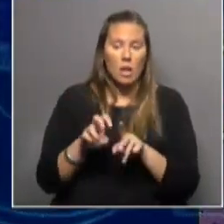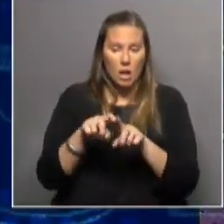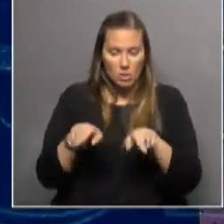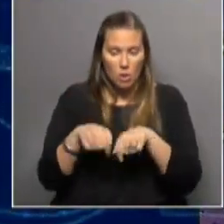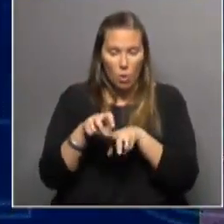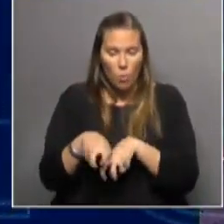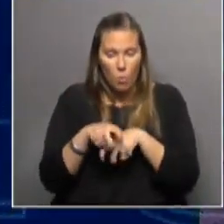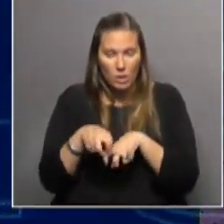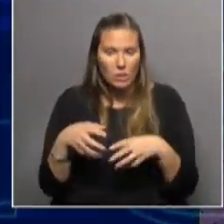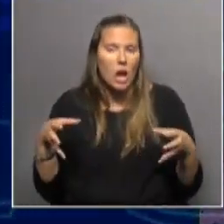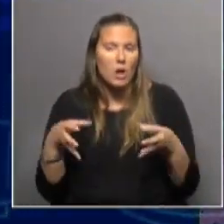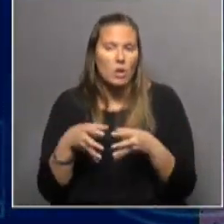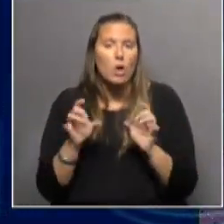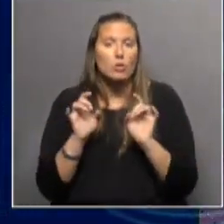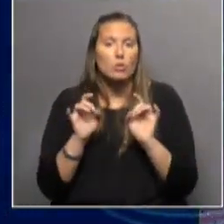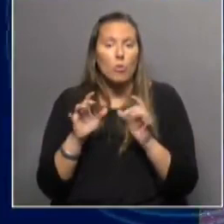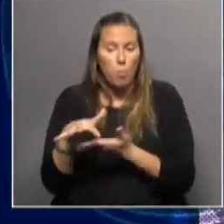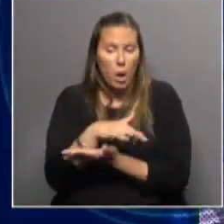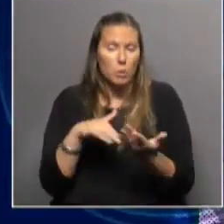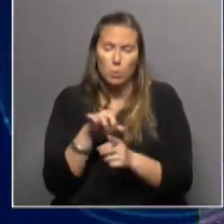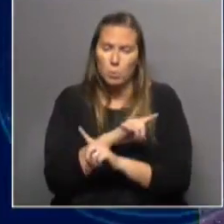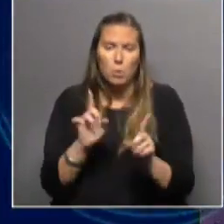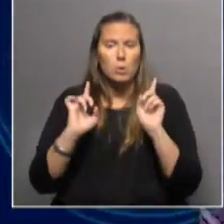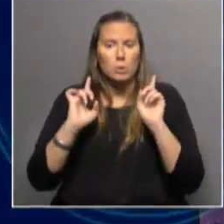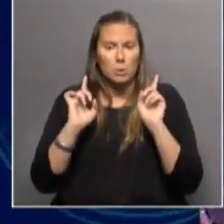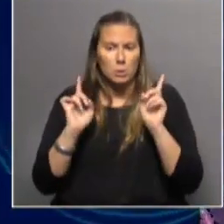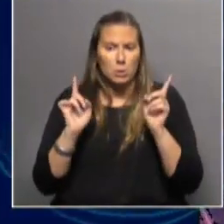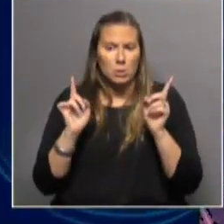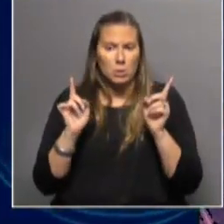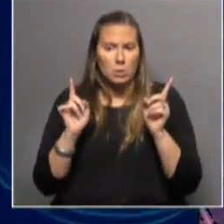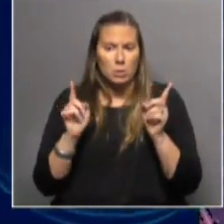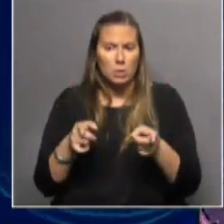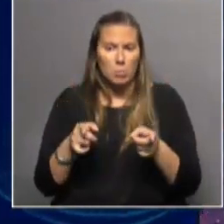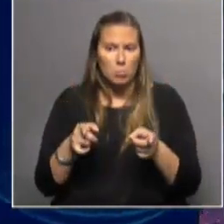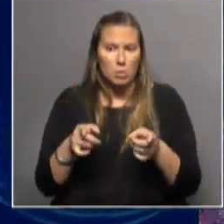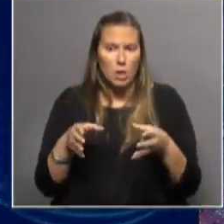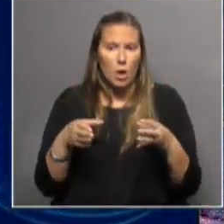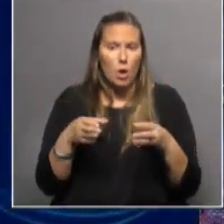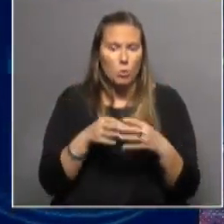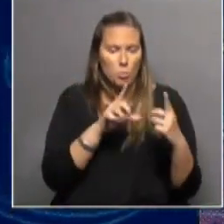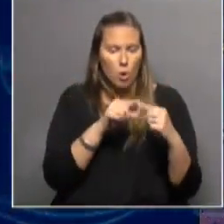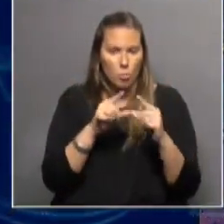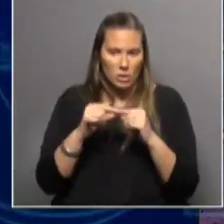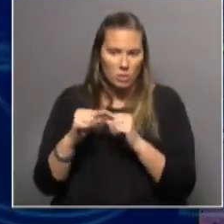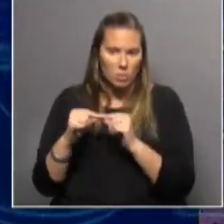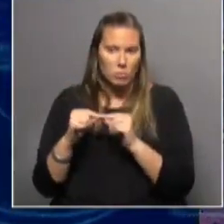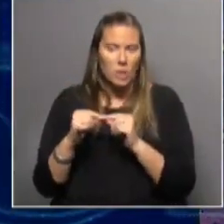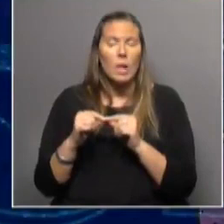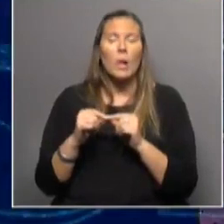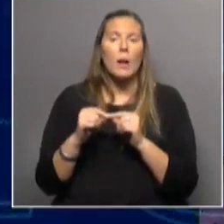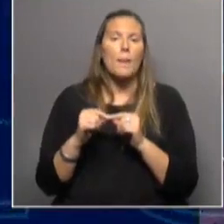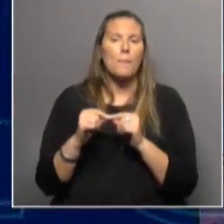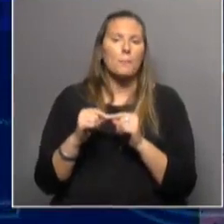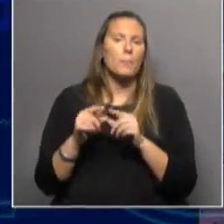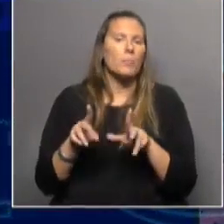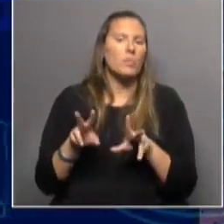comunitarias no solamente en los barrios sino también ahora en el movimiento cooperativista y con respecto a